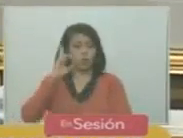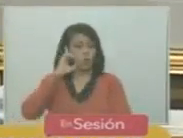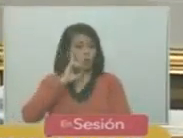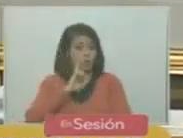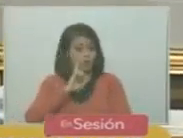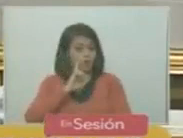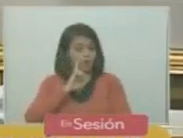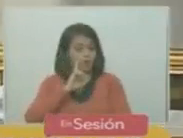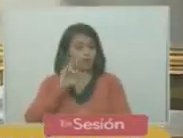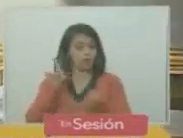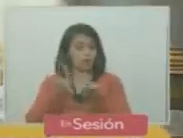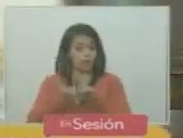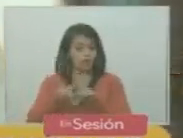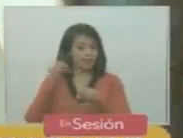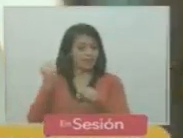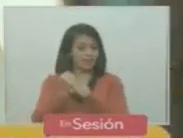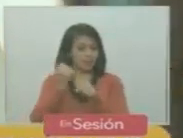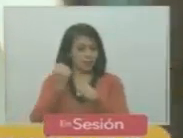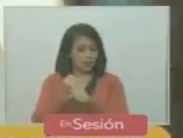Bolívar como tarea inconclusa,